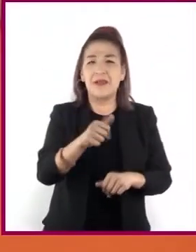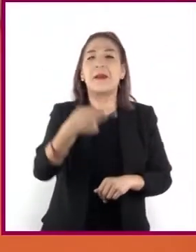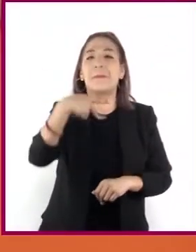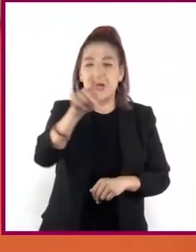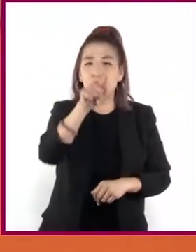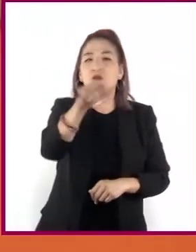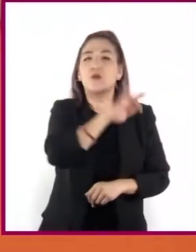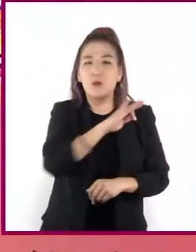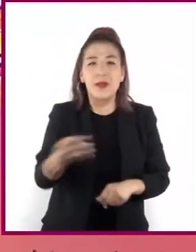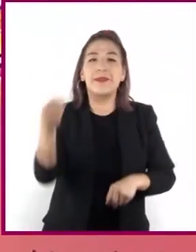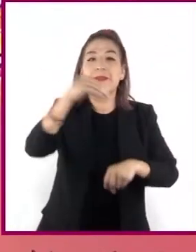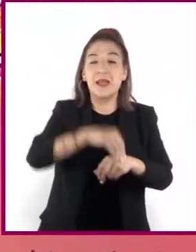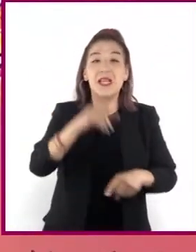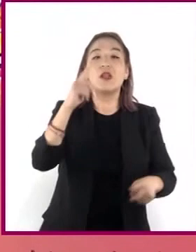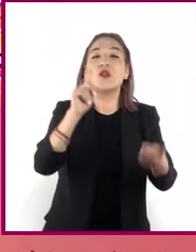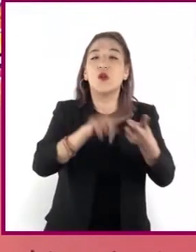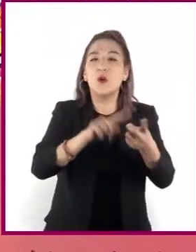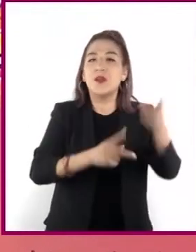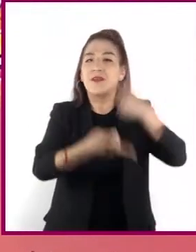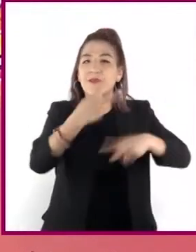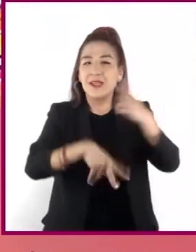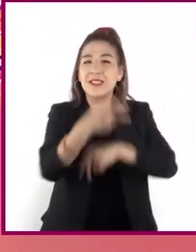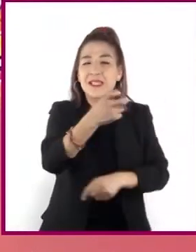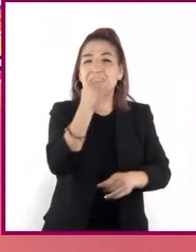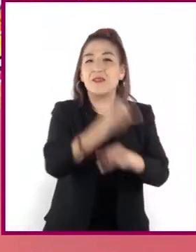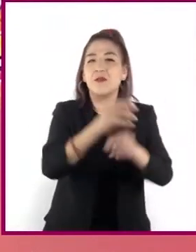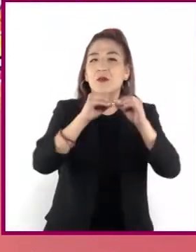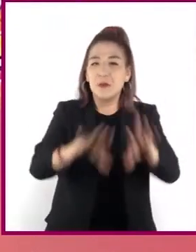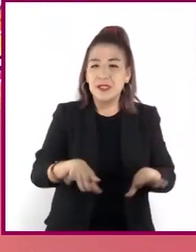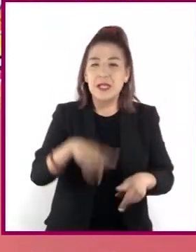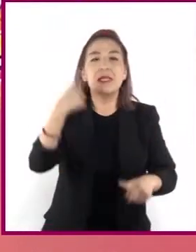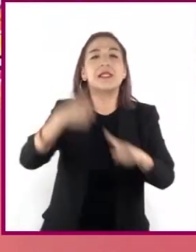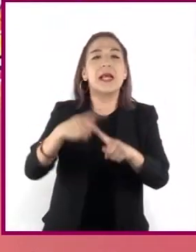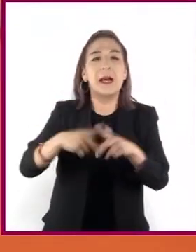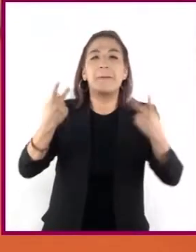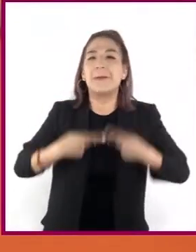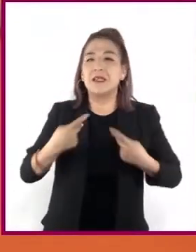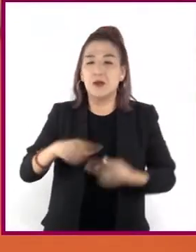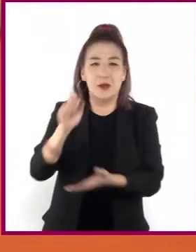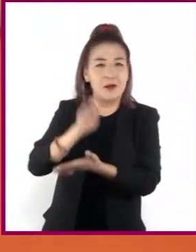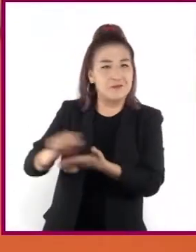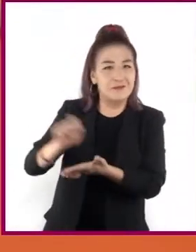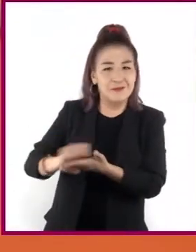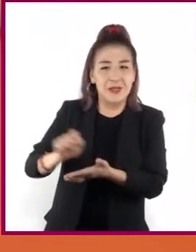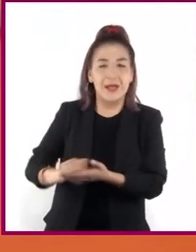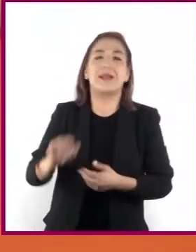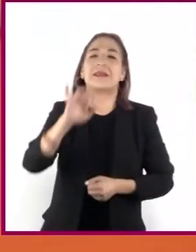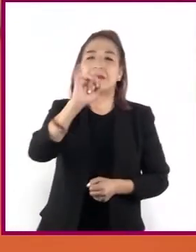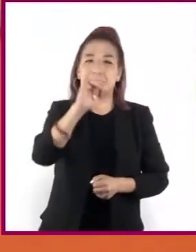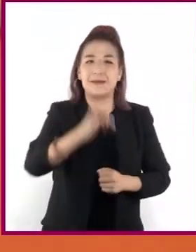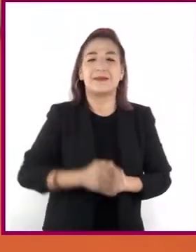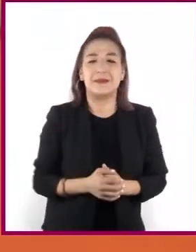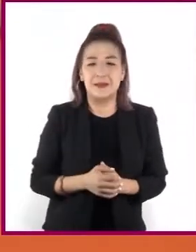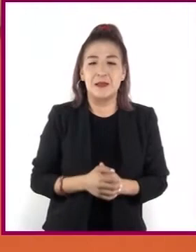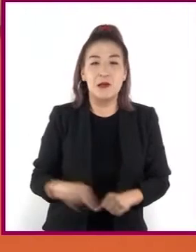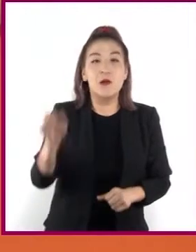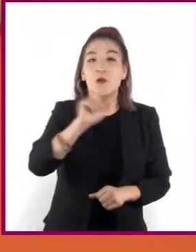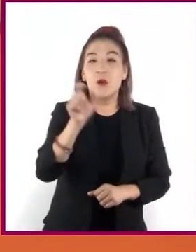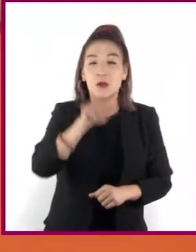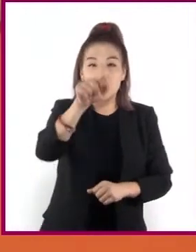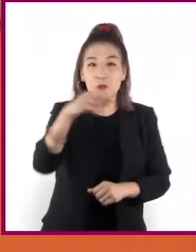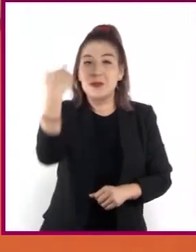todos modos deben señalar de dónde sacaron la información y quién lo dijo. Así es, al